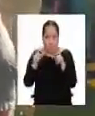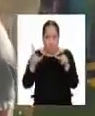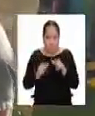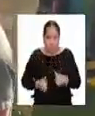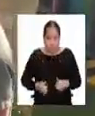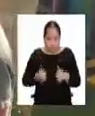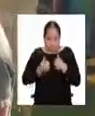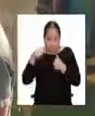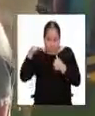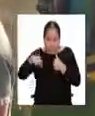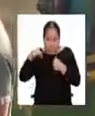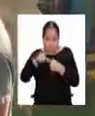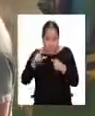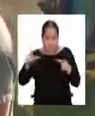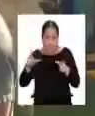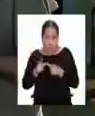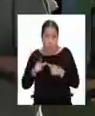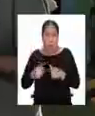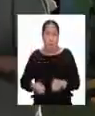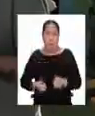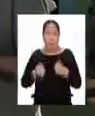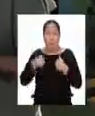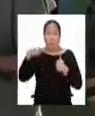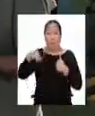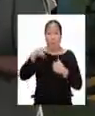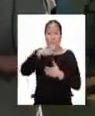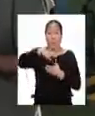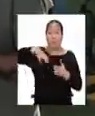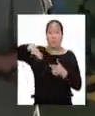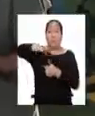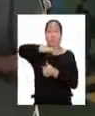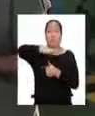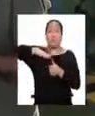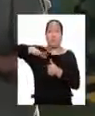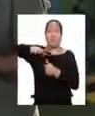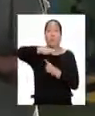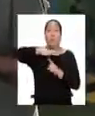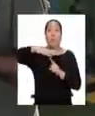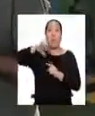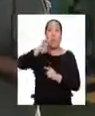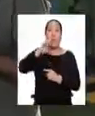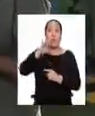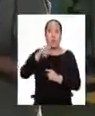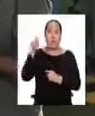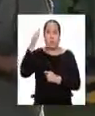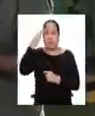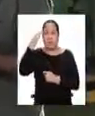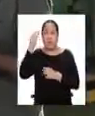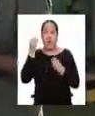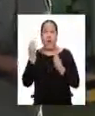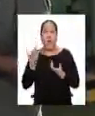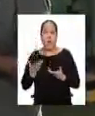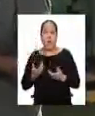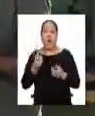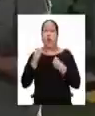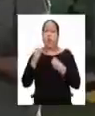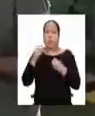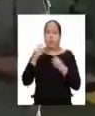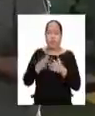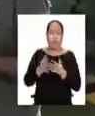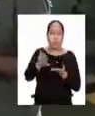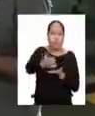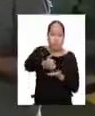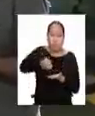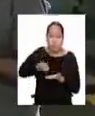viven de este ecosistema. Ellos saben ancestralmente cómo manejar sus bosques, cómo manejar los animales, cómo extraer